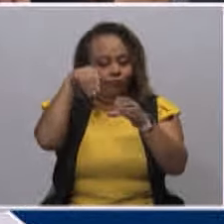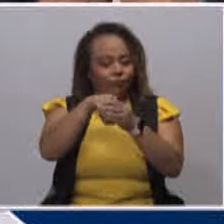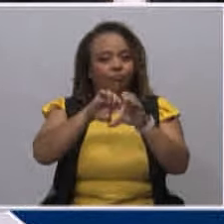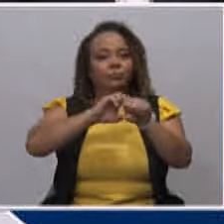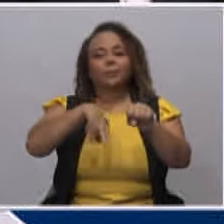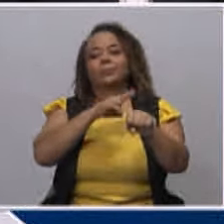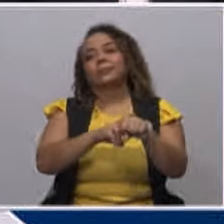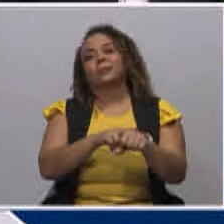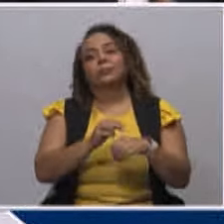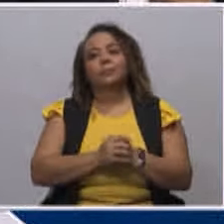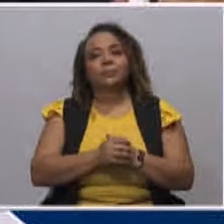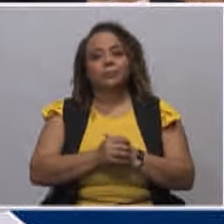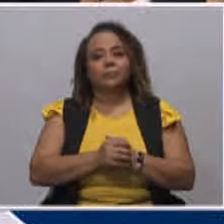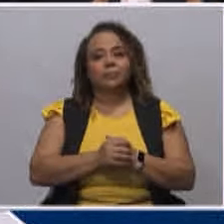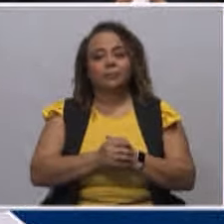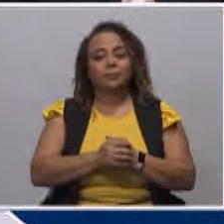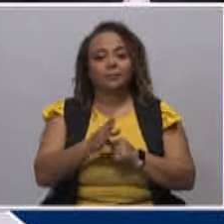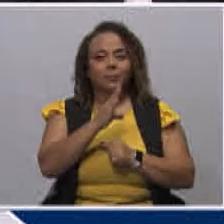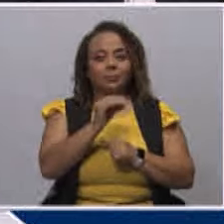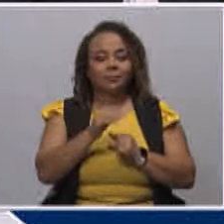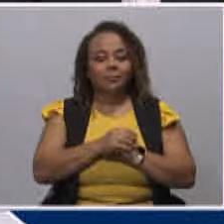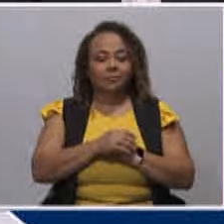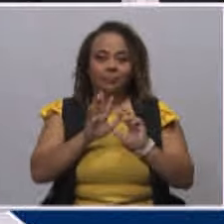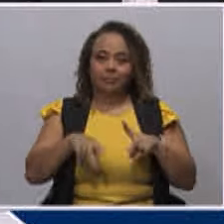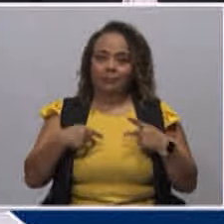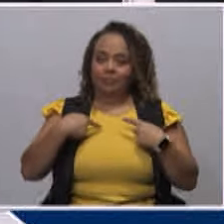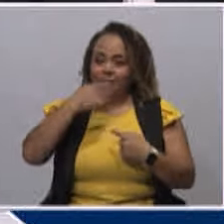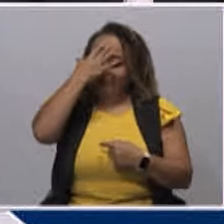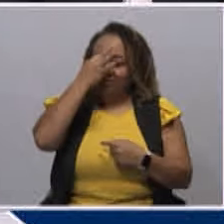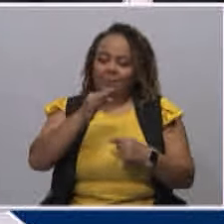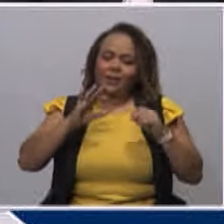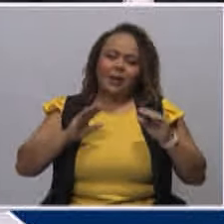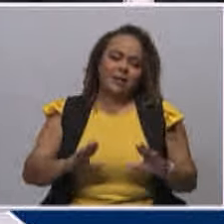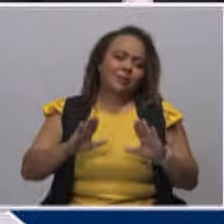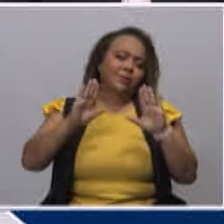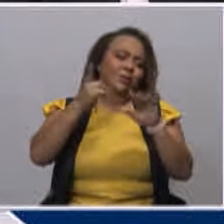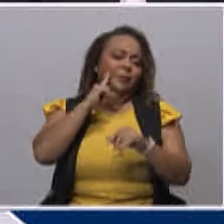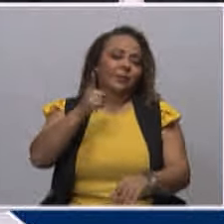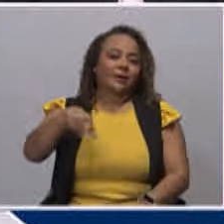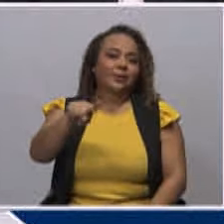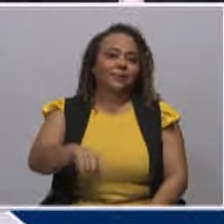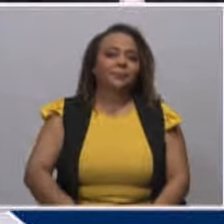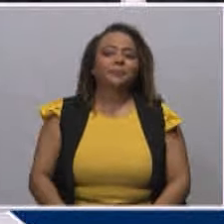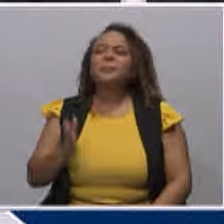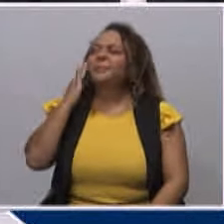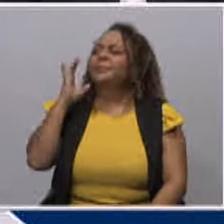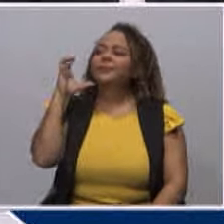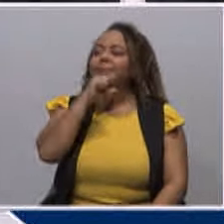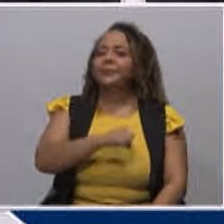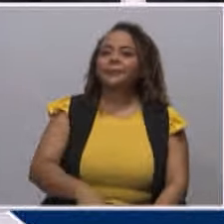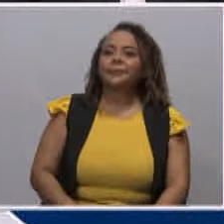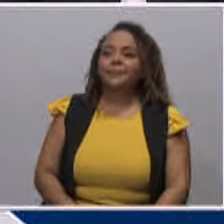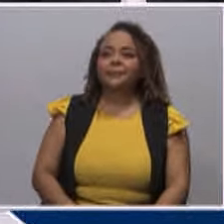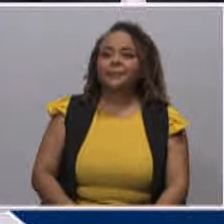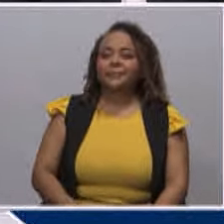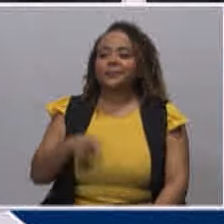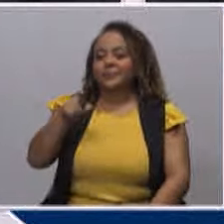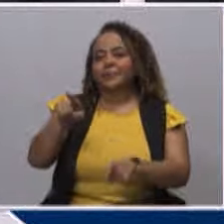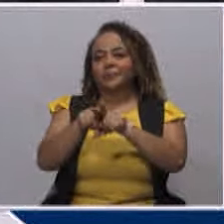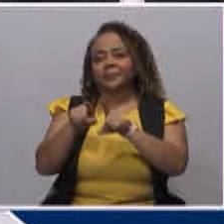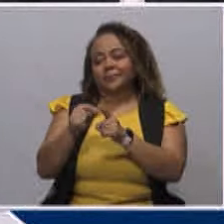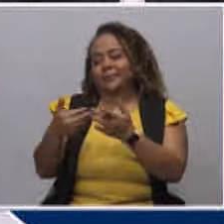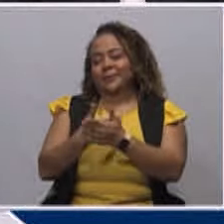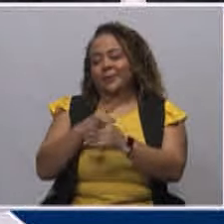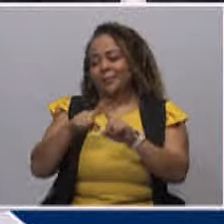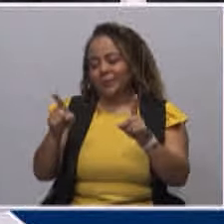selección nacional y pues para hacer una vivencia yo creo que extraordinaria para ellos saben qué noto que esto no tampoco es novedoso